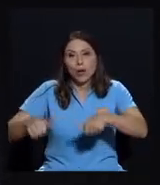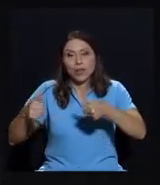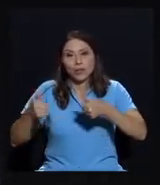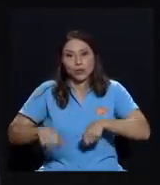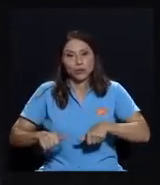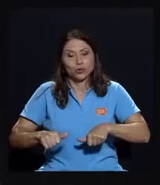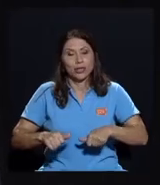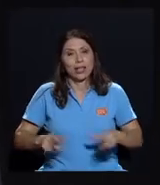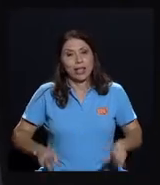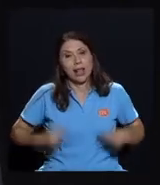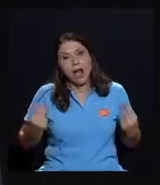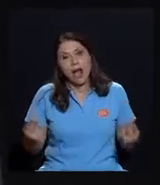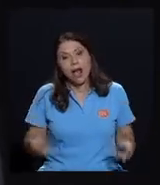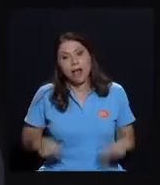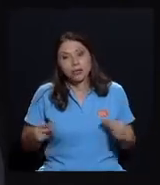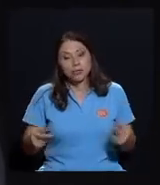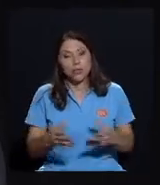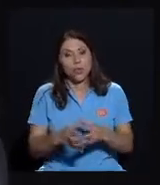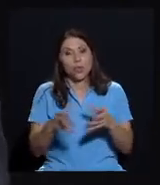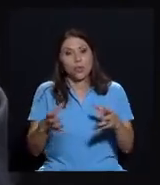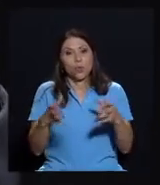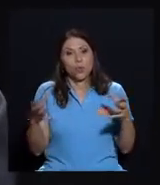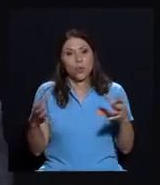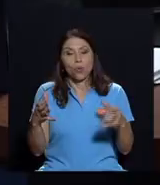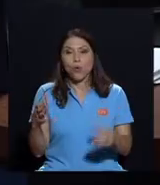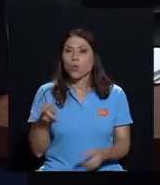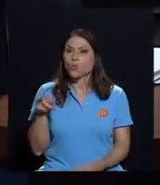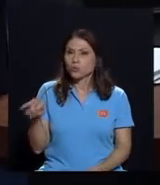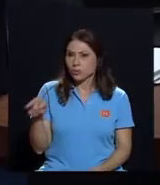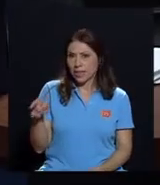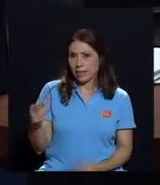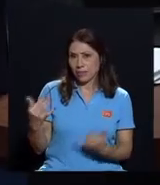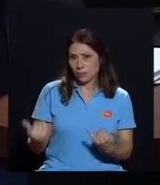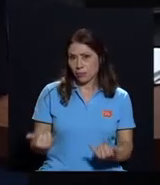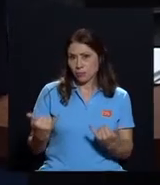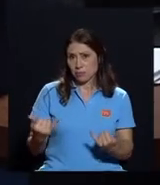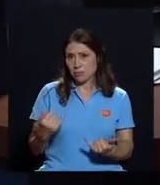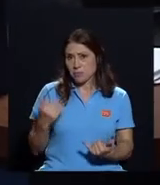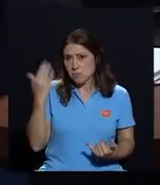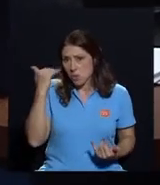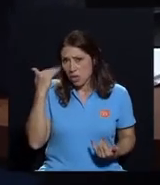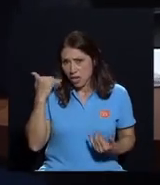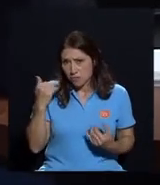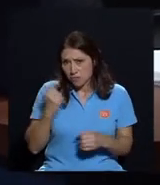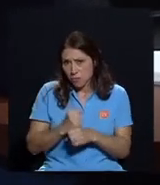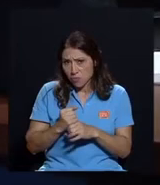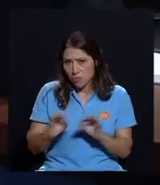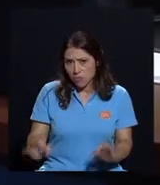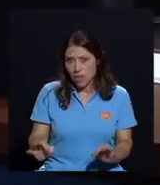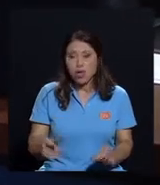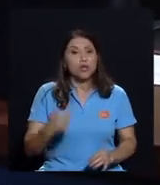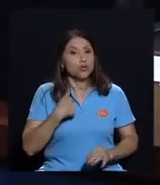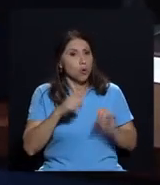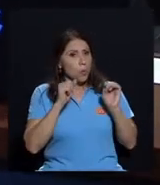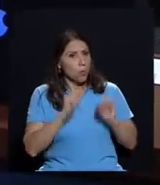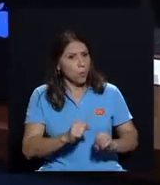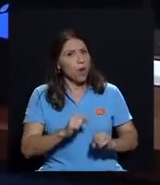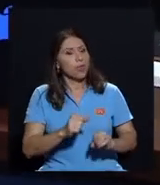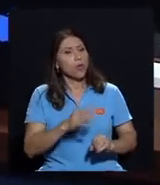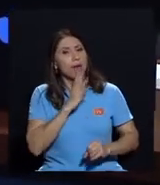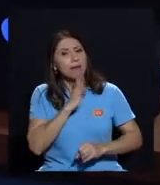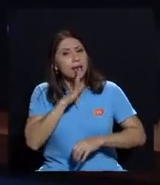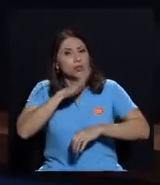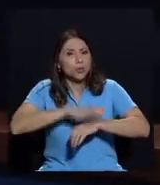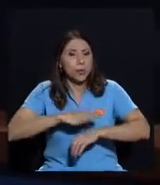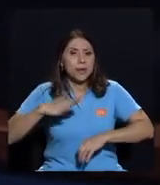el gasto porque usted esta vez bueno yo puedo dar fe de lo que fueron mi cartera y mi